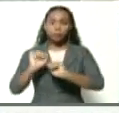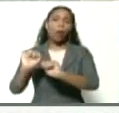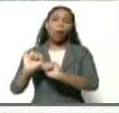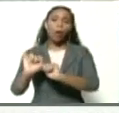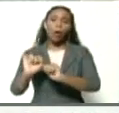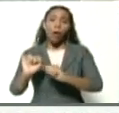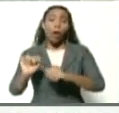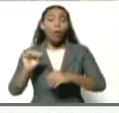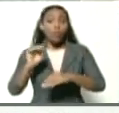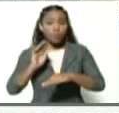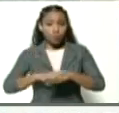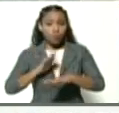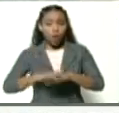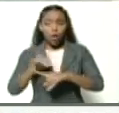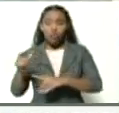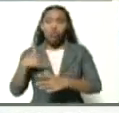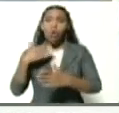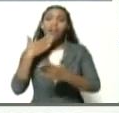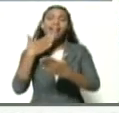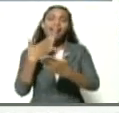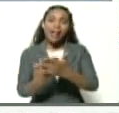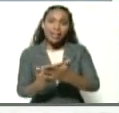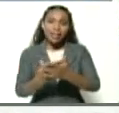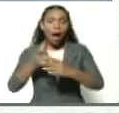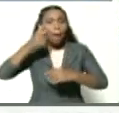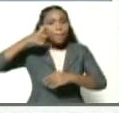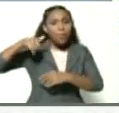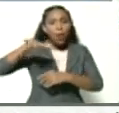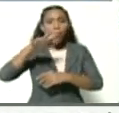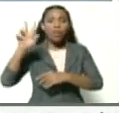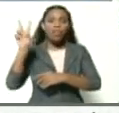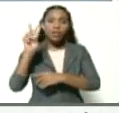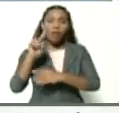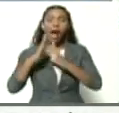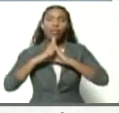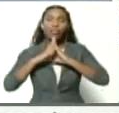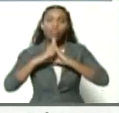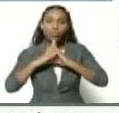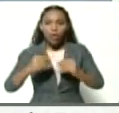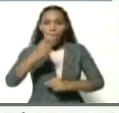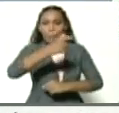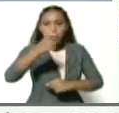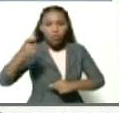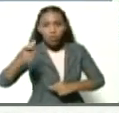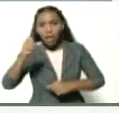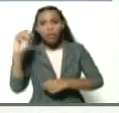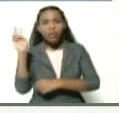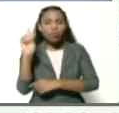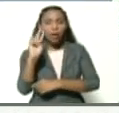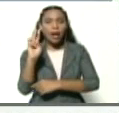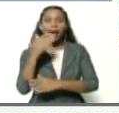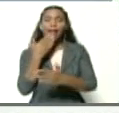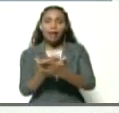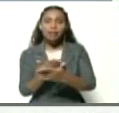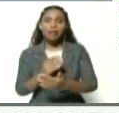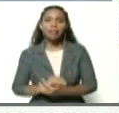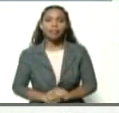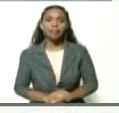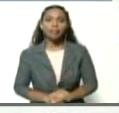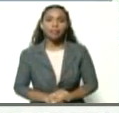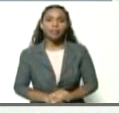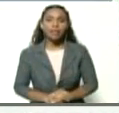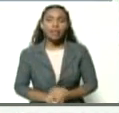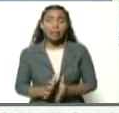Por eso le agradezco a toda la población venezolana, a todos los ciudadanos y ciudadanas de nuestro país,